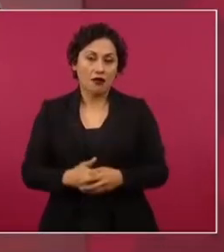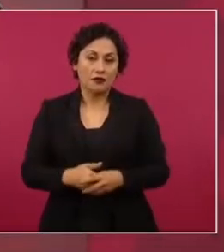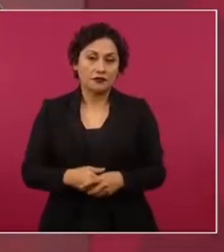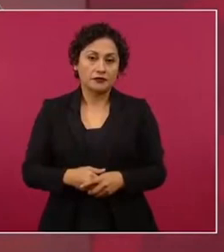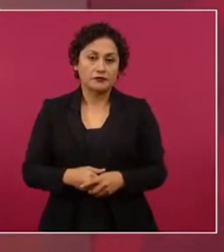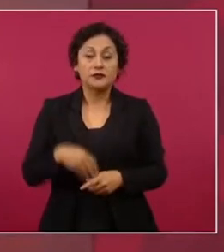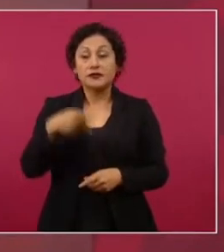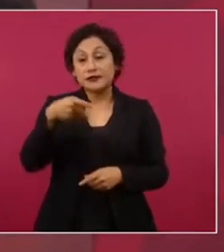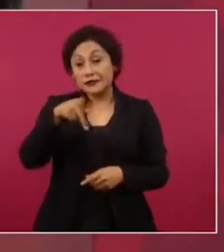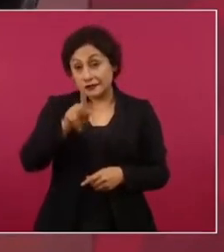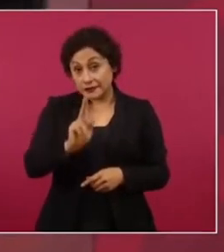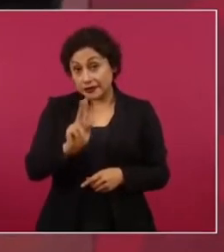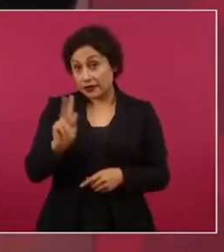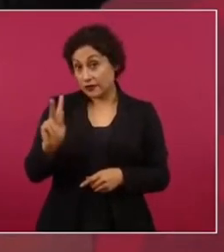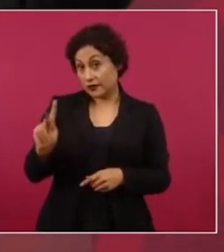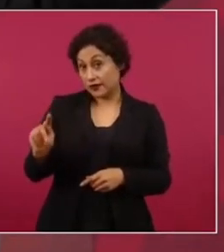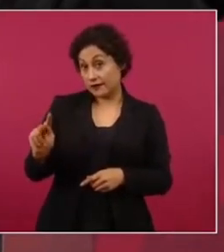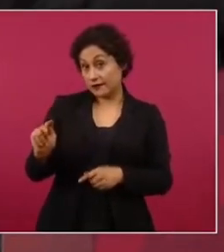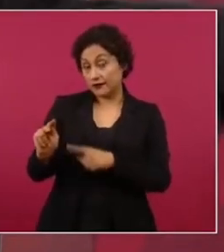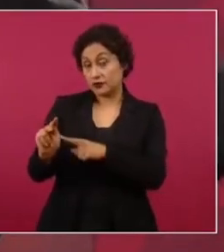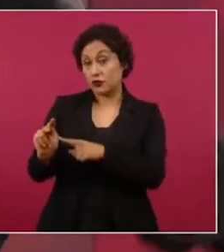pero en la televisión